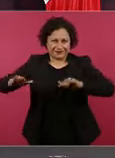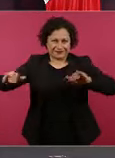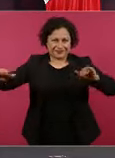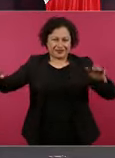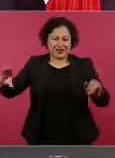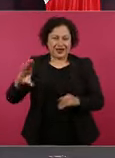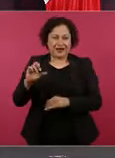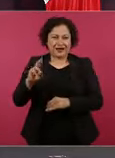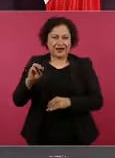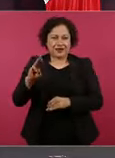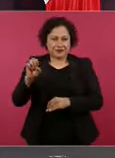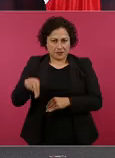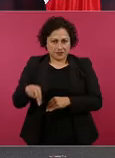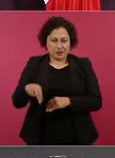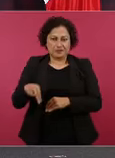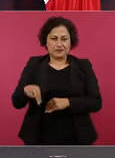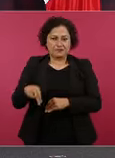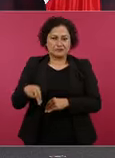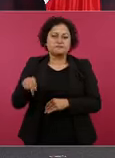una empresa